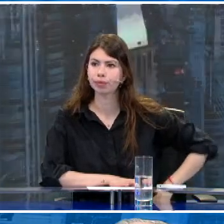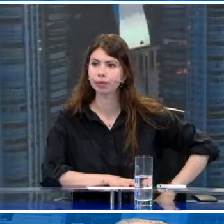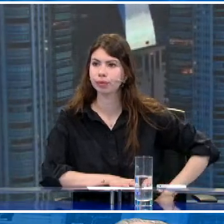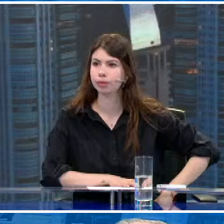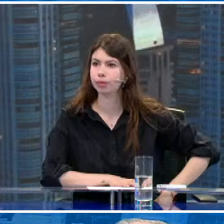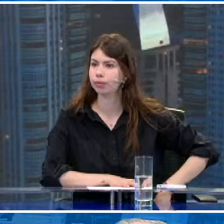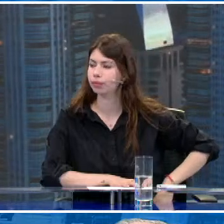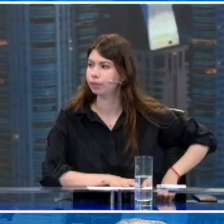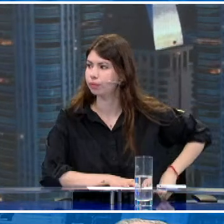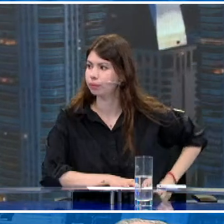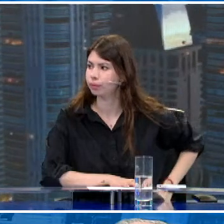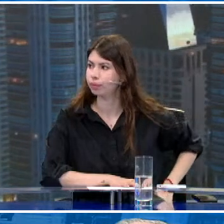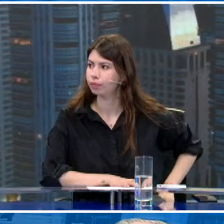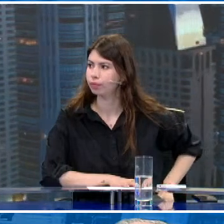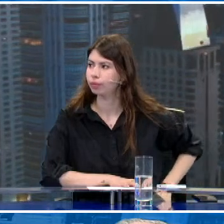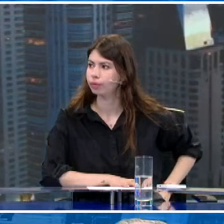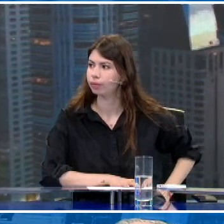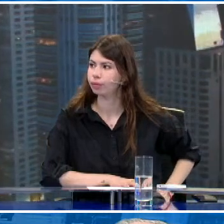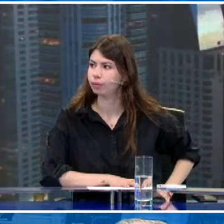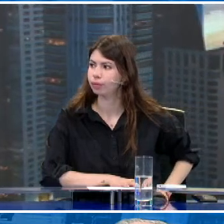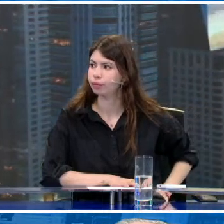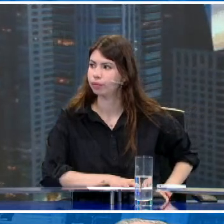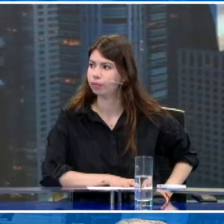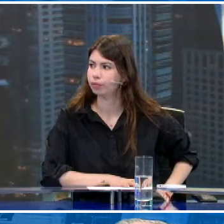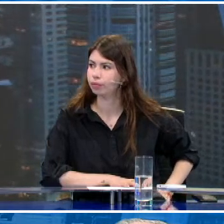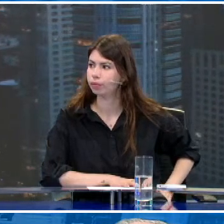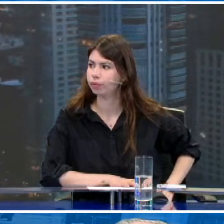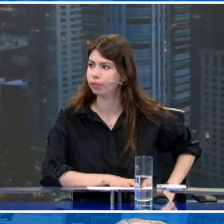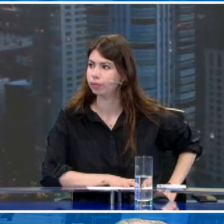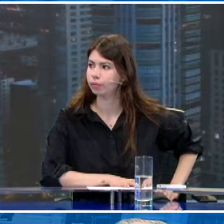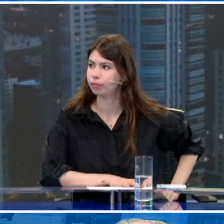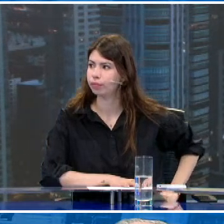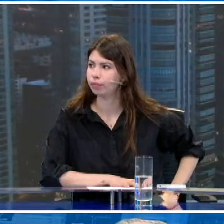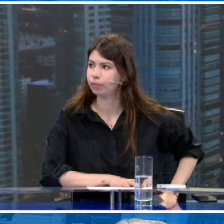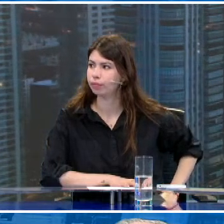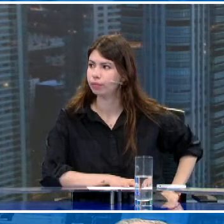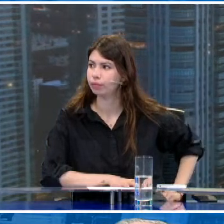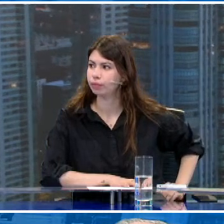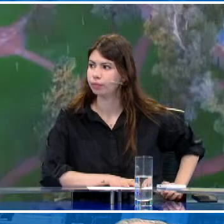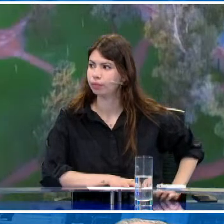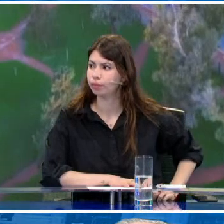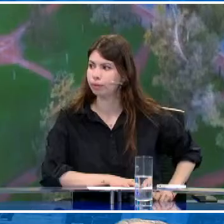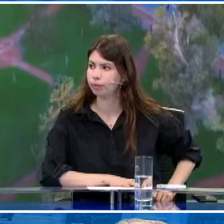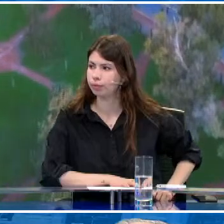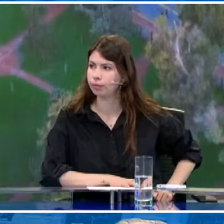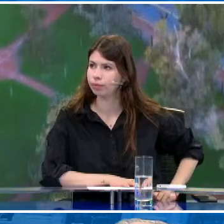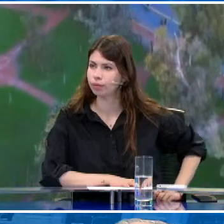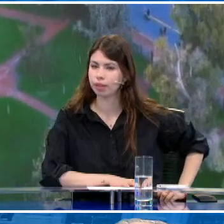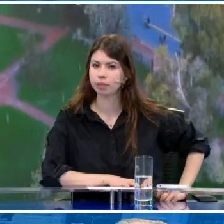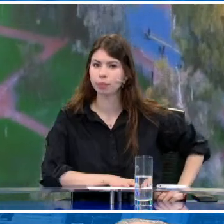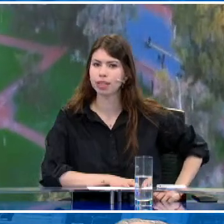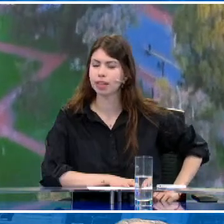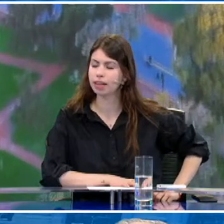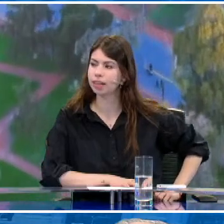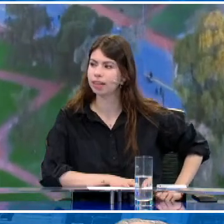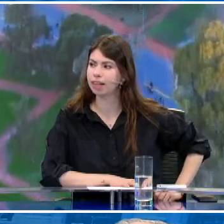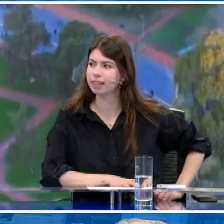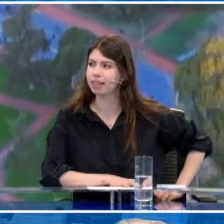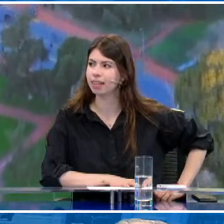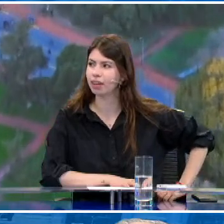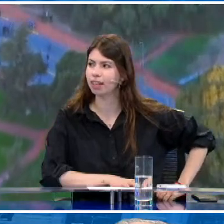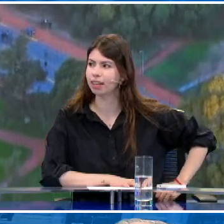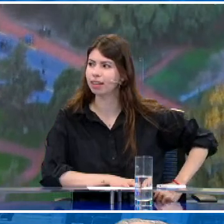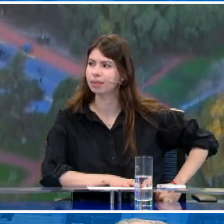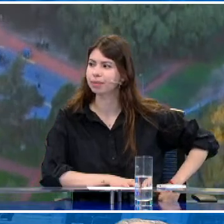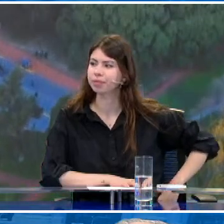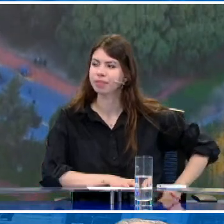muy atenta a lo que pasaba con las resoluciones desreguladoras de Sturzenegger, ¿te acordás? Puede ser que esté Sí,